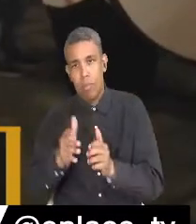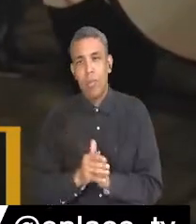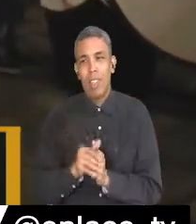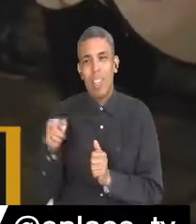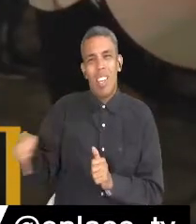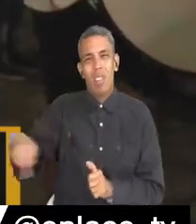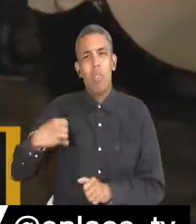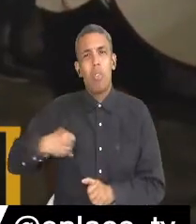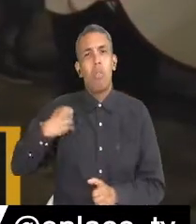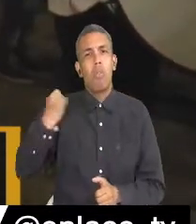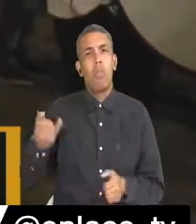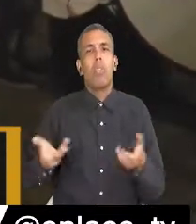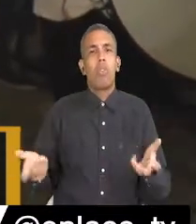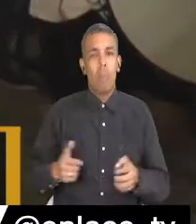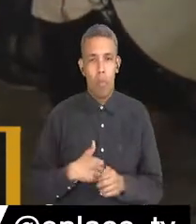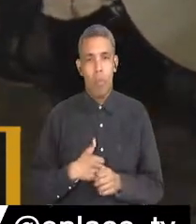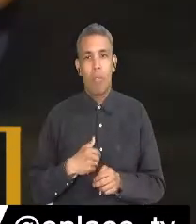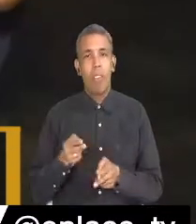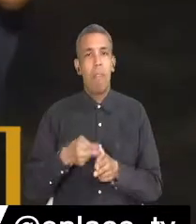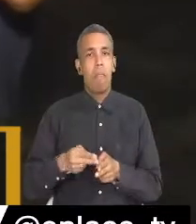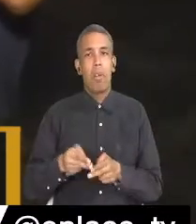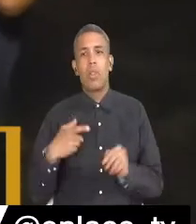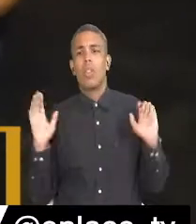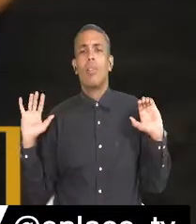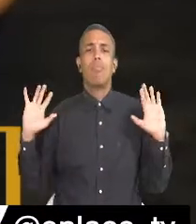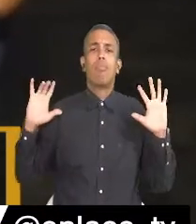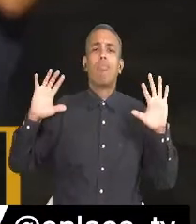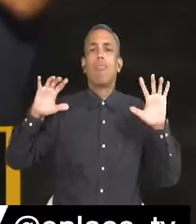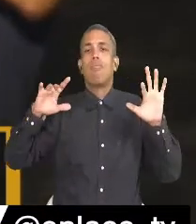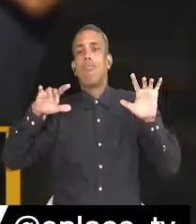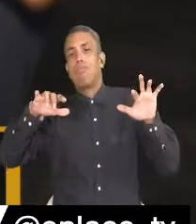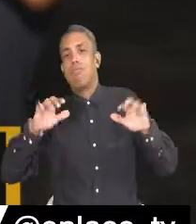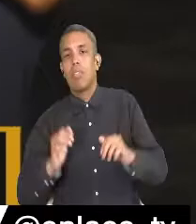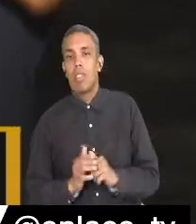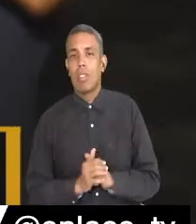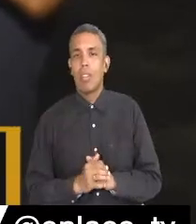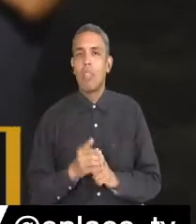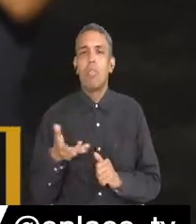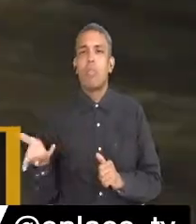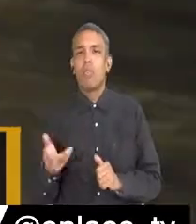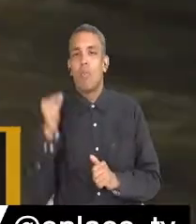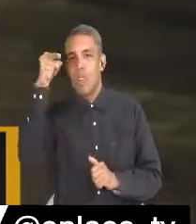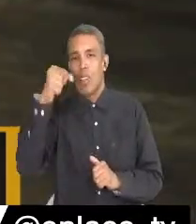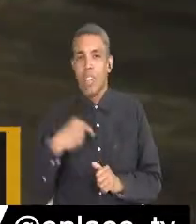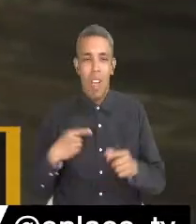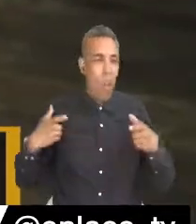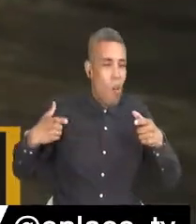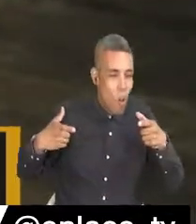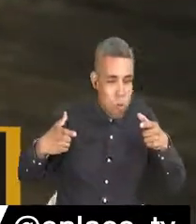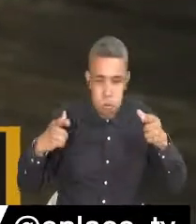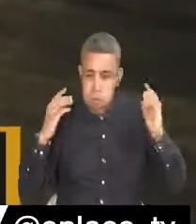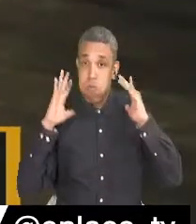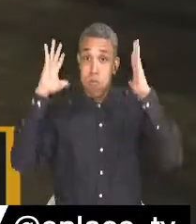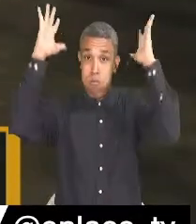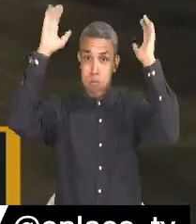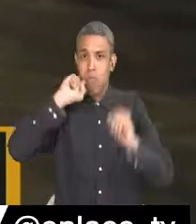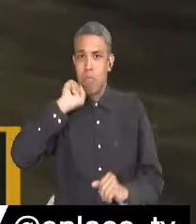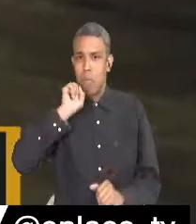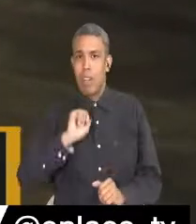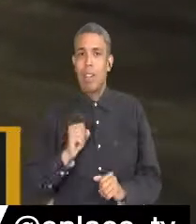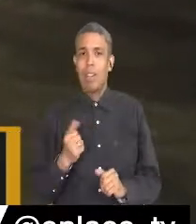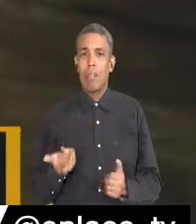cómo llegarán al punto de encuentro, pues con actividades como la venta de alimentos y rifas no han logrado reunir el dinero para